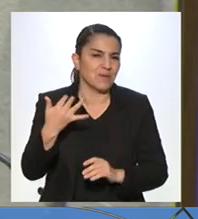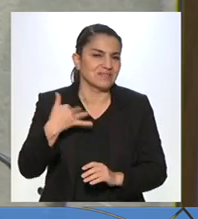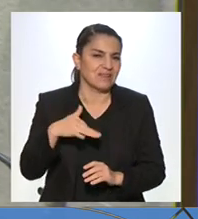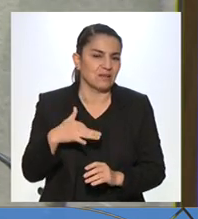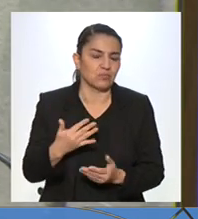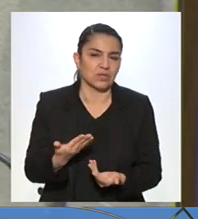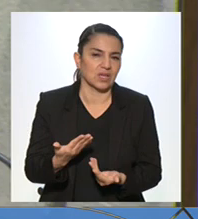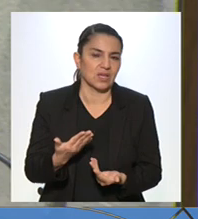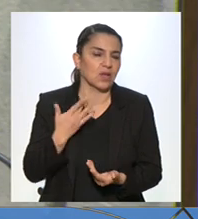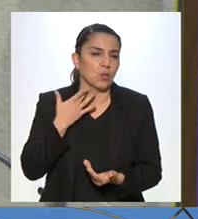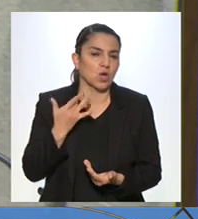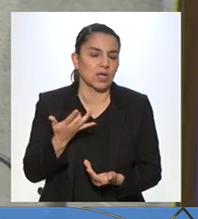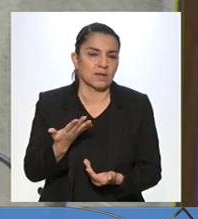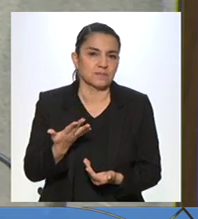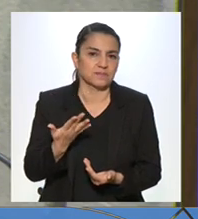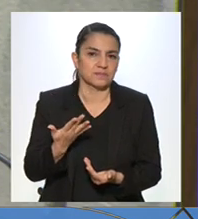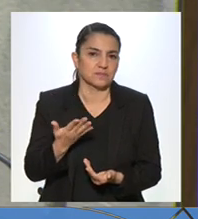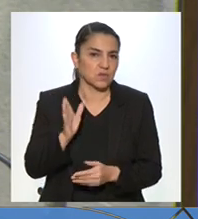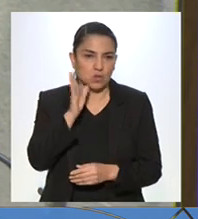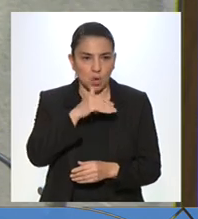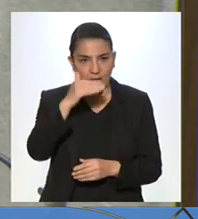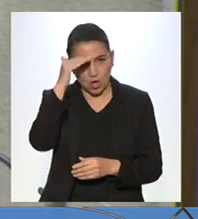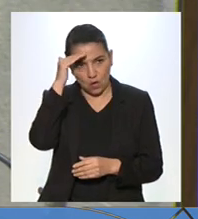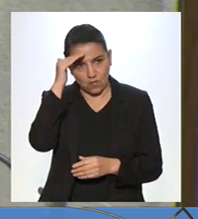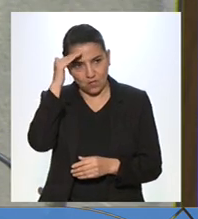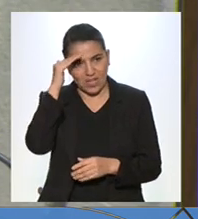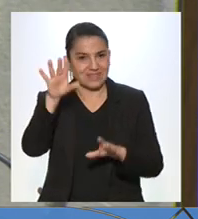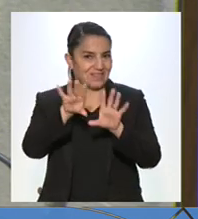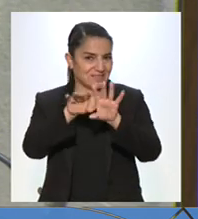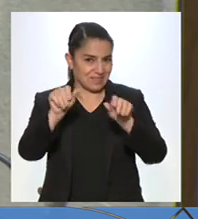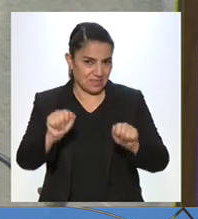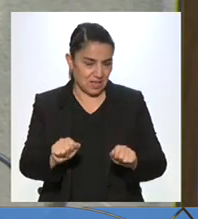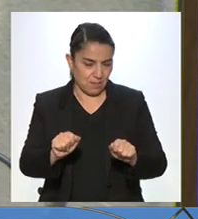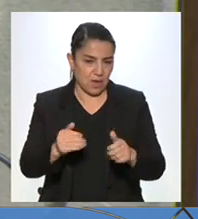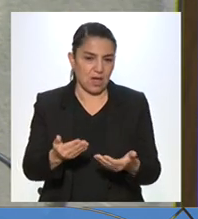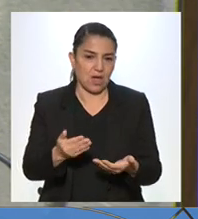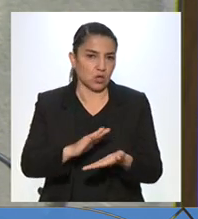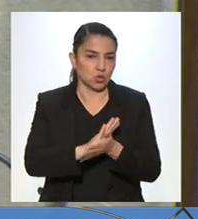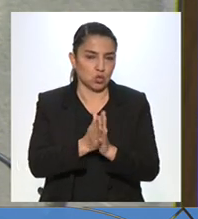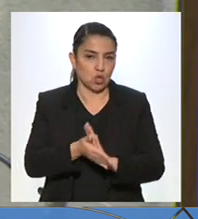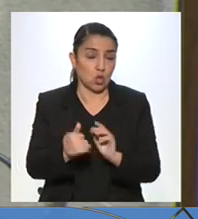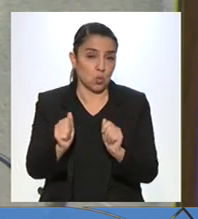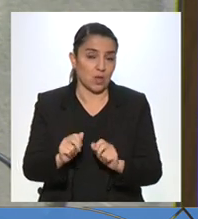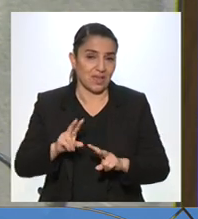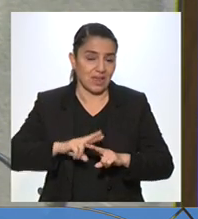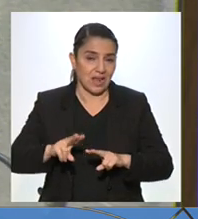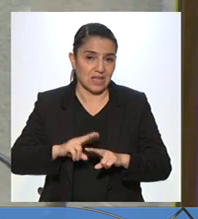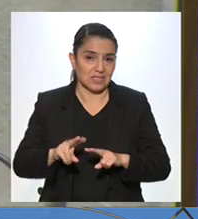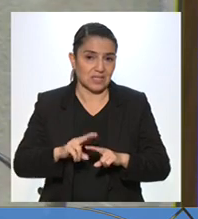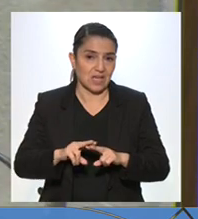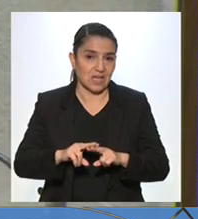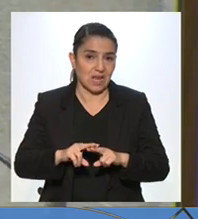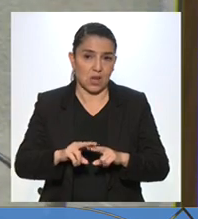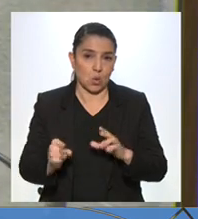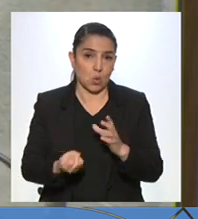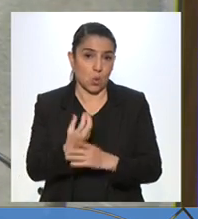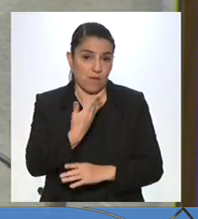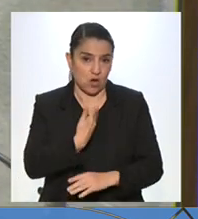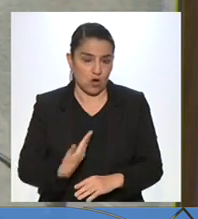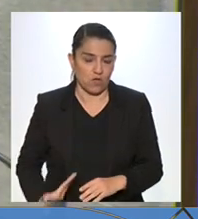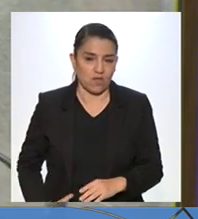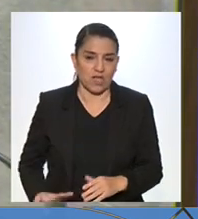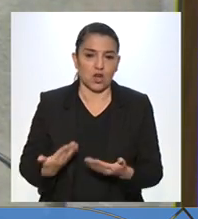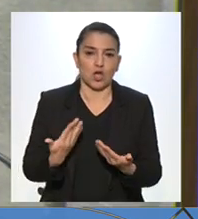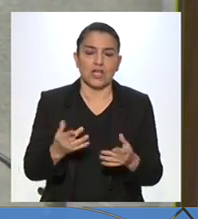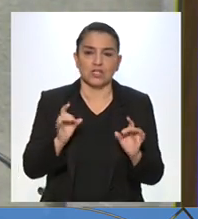se han producido fundamentalmente por desconfianza o no del sistema, o de lo que pudiera pasar en un eventual gobierno. Y si esa, yo